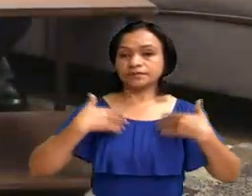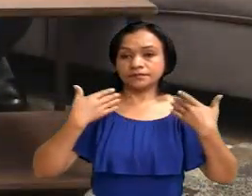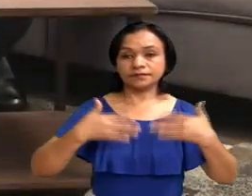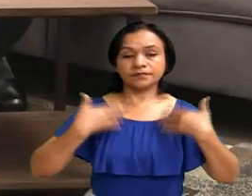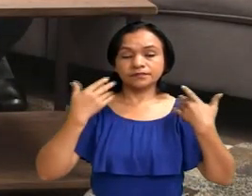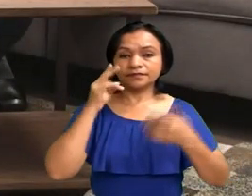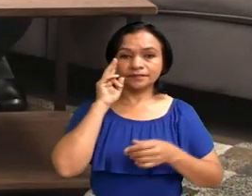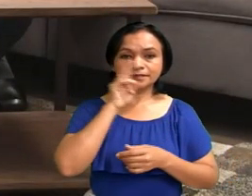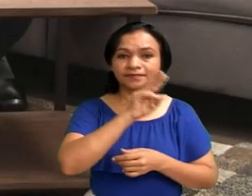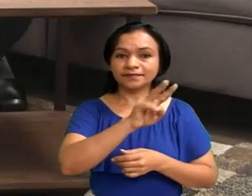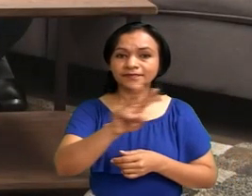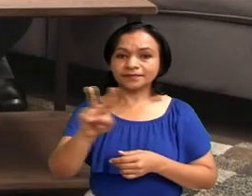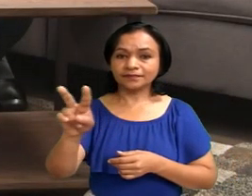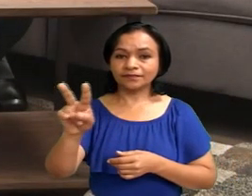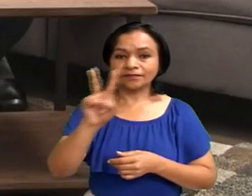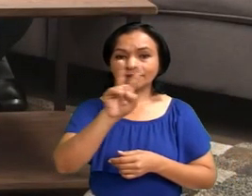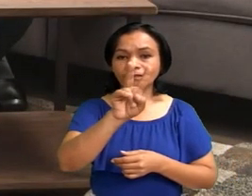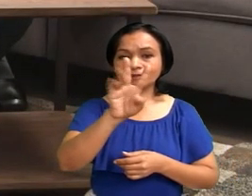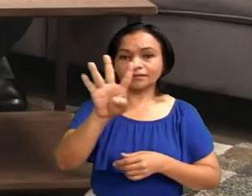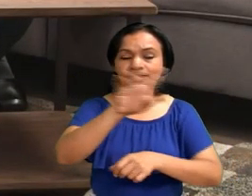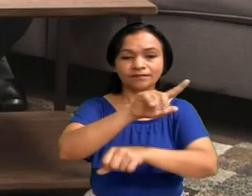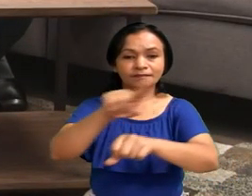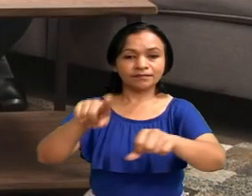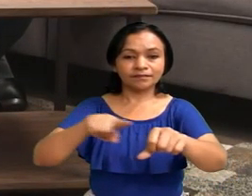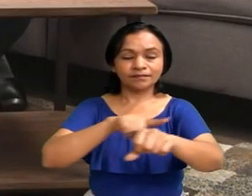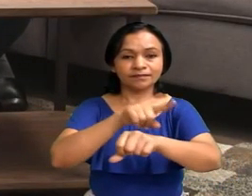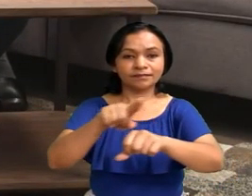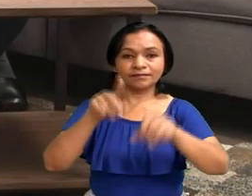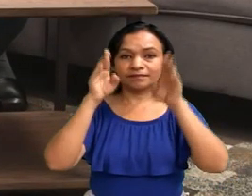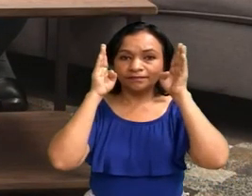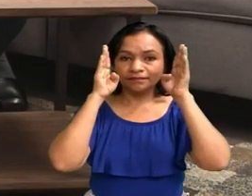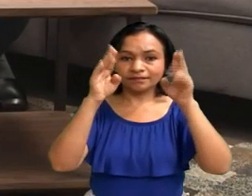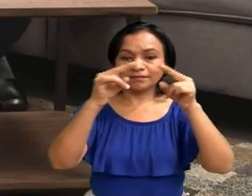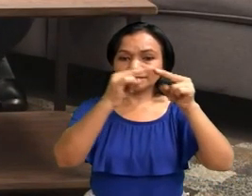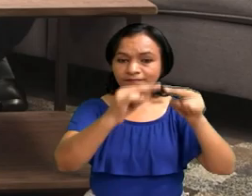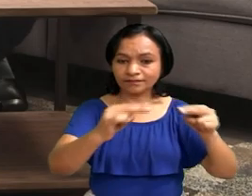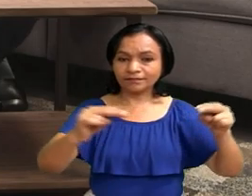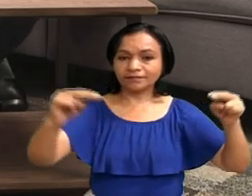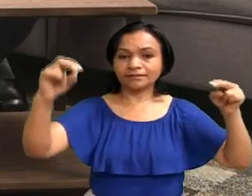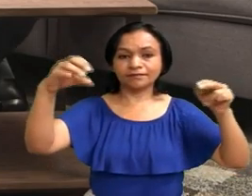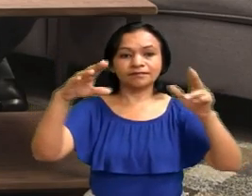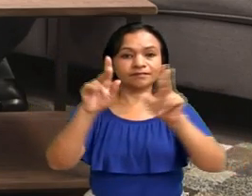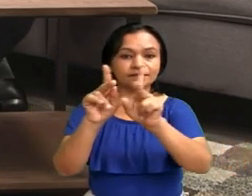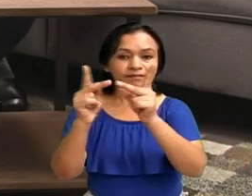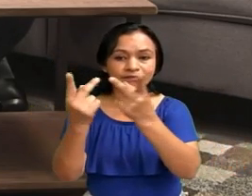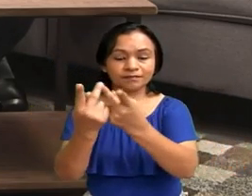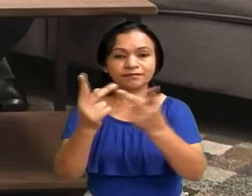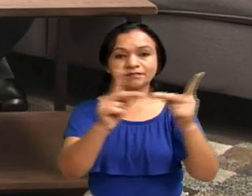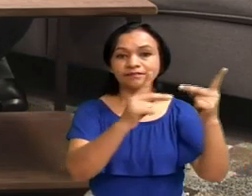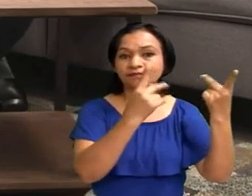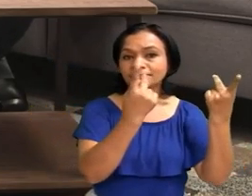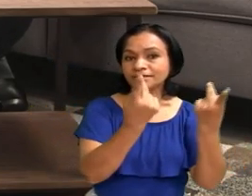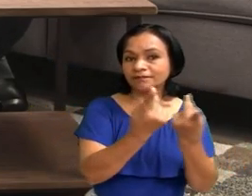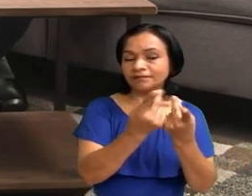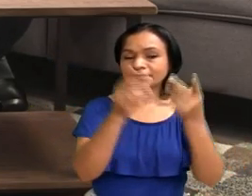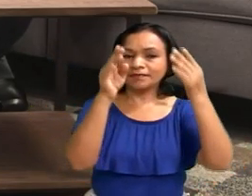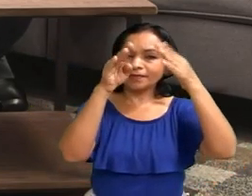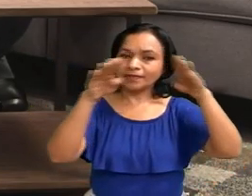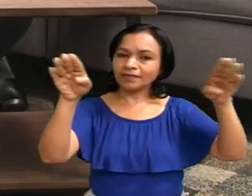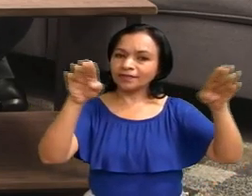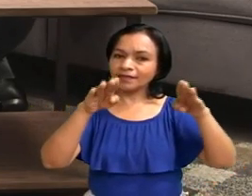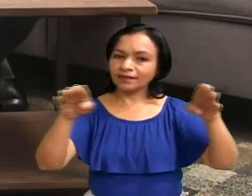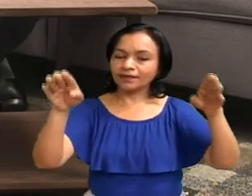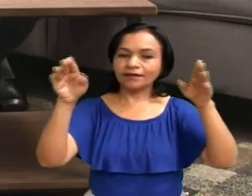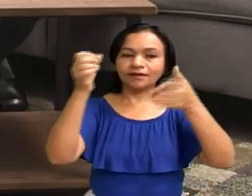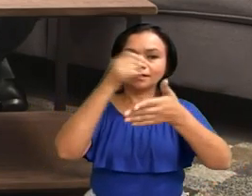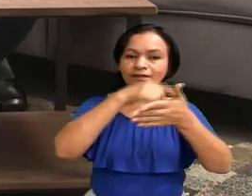ahí lo vemos, ¿verdad?, en las 24 horas estar atento a que esa energía le llegue a nuestro pueblo, en Navidad, en Semana